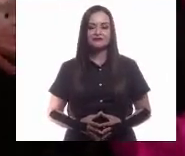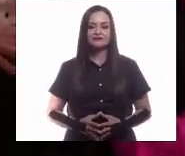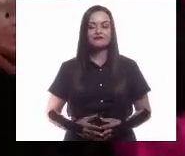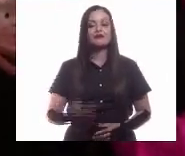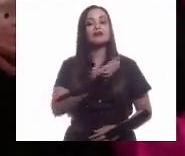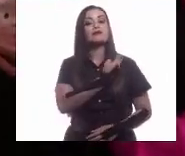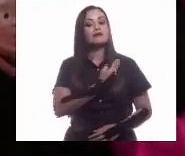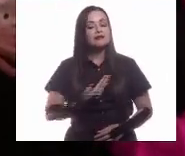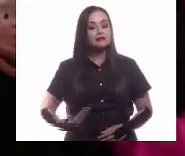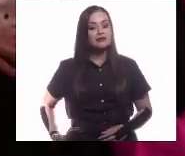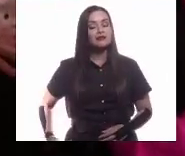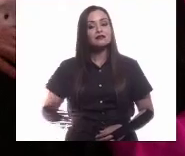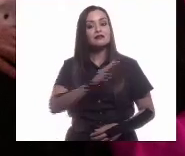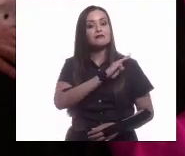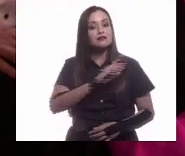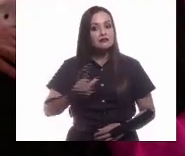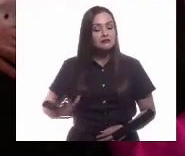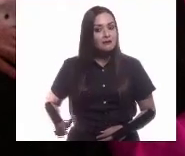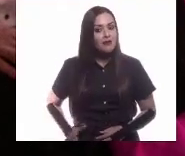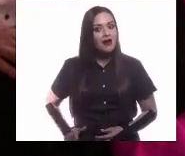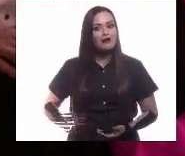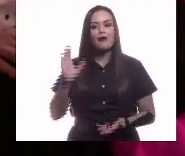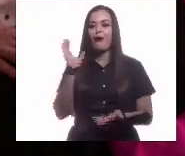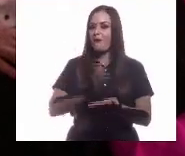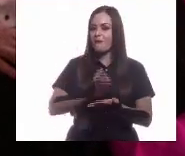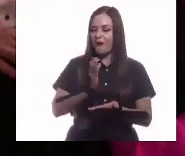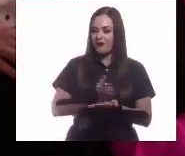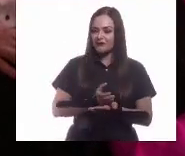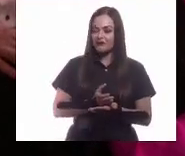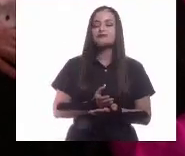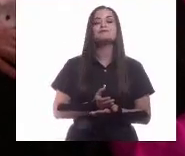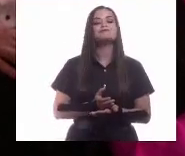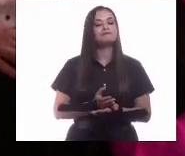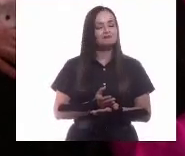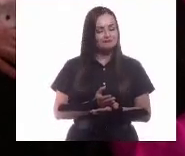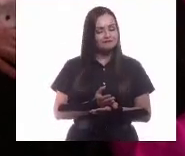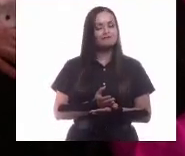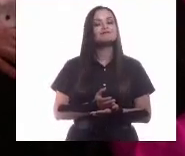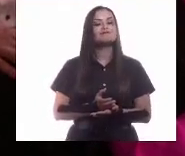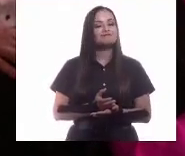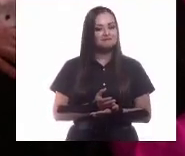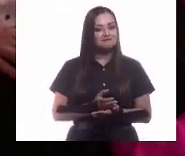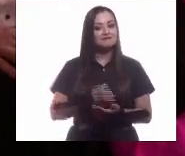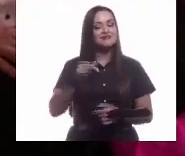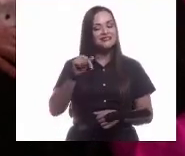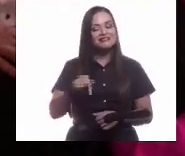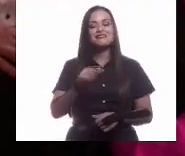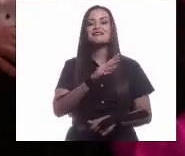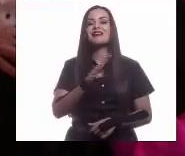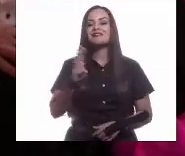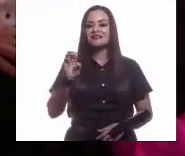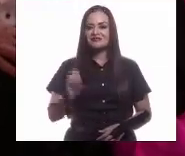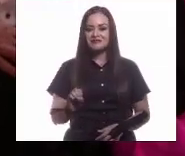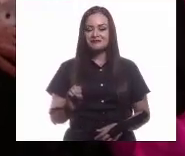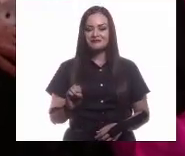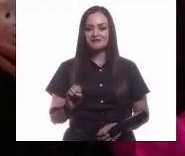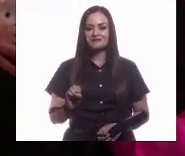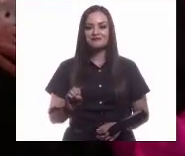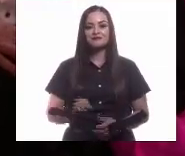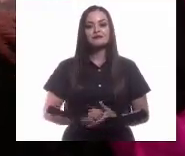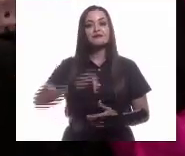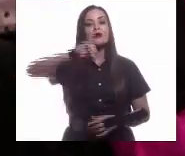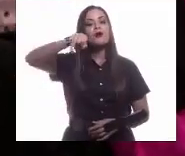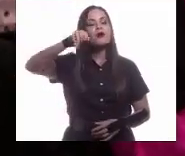Presidente municipal del municipio de Comondú, capital de las actividades primarias en Baja California Sur, José